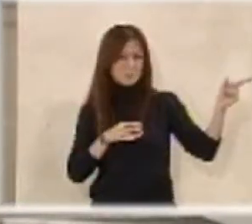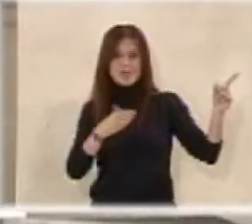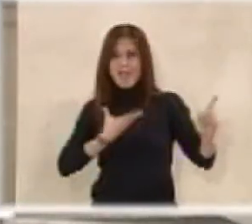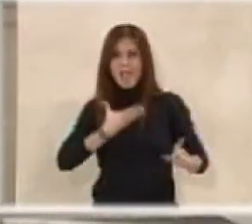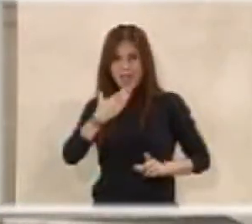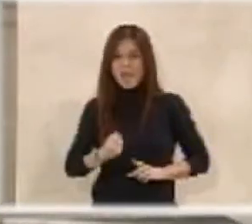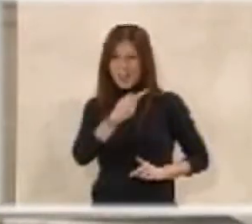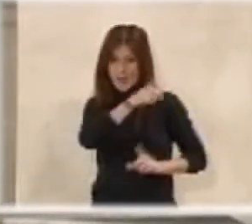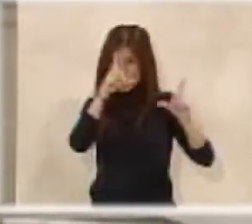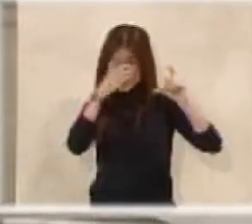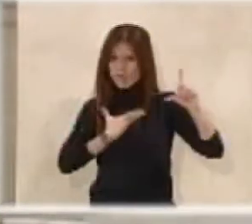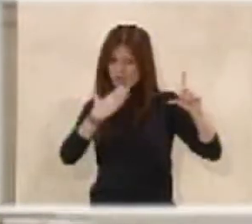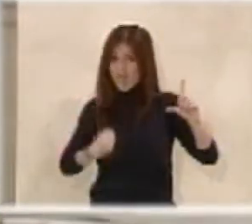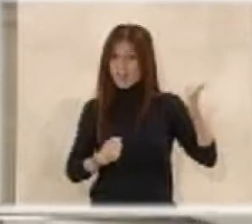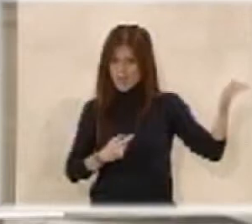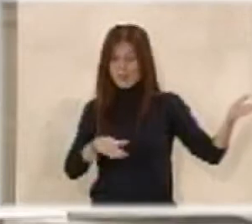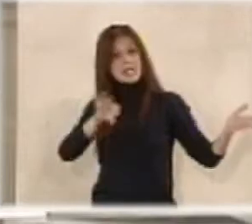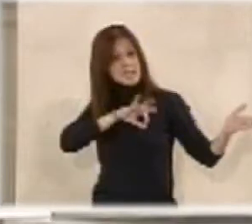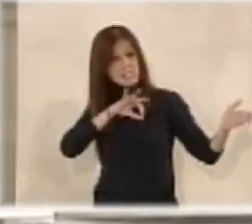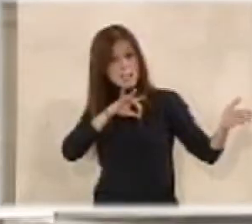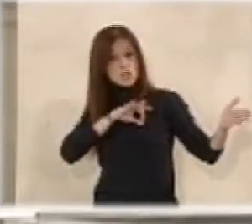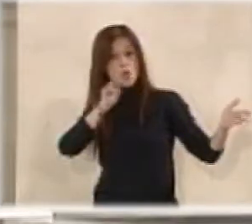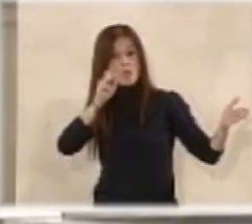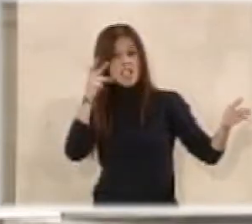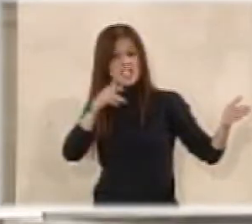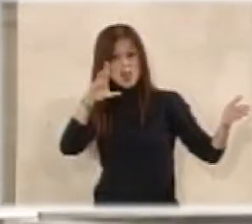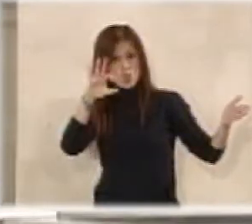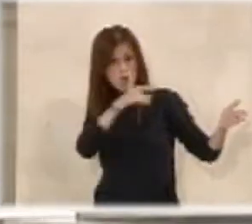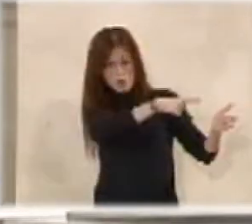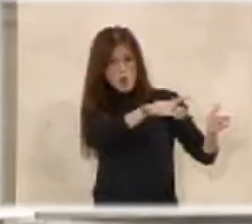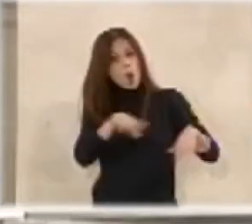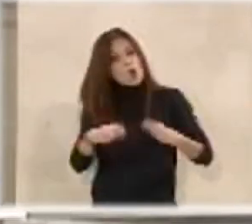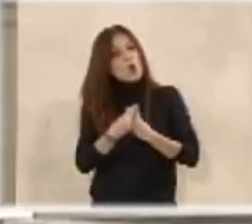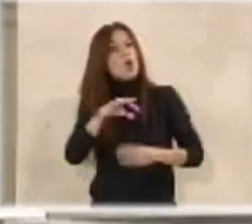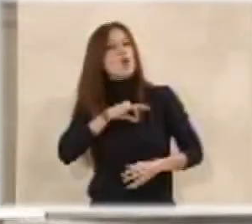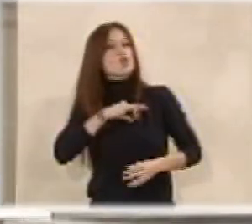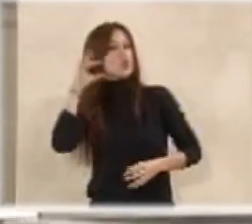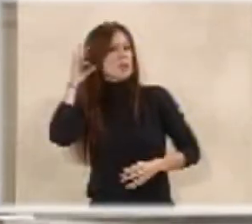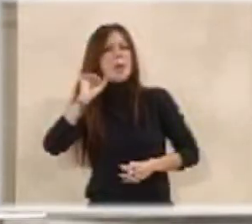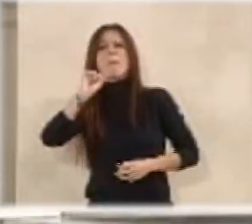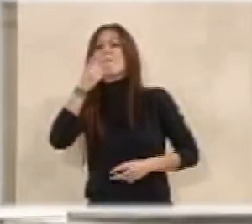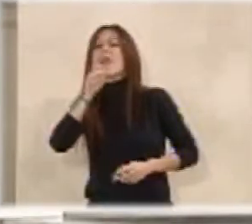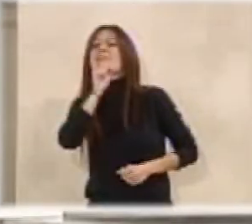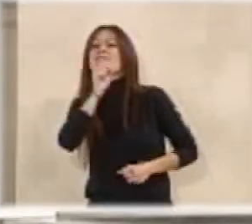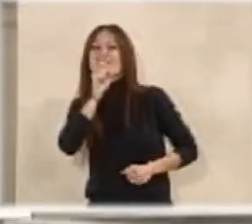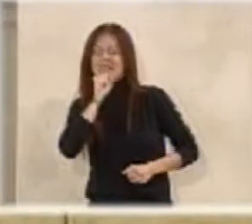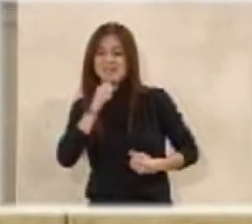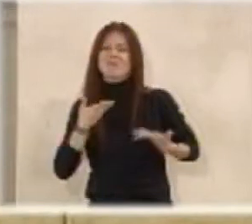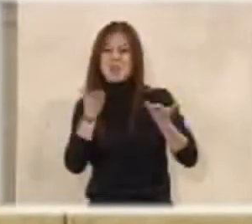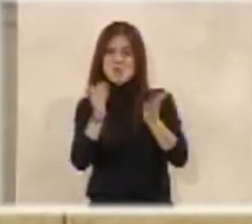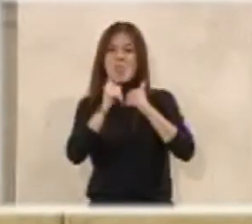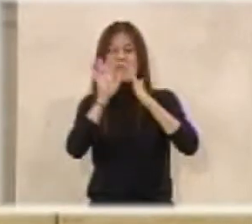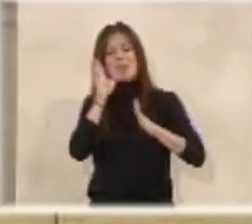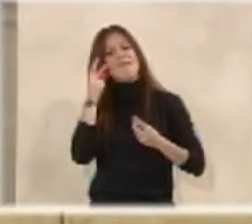alcalde, el alcalde, el señor Ramón Fernández Pacheco, está con la señora más longeva de la ayuda a domicilio, porque